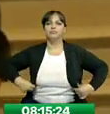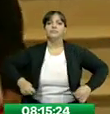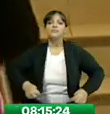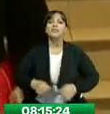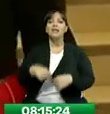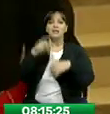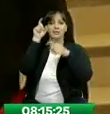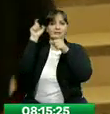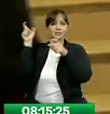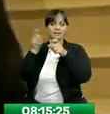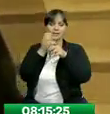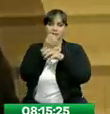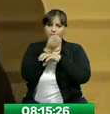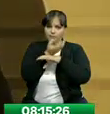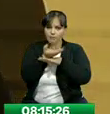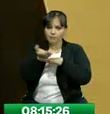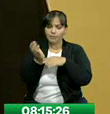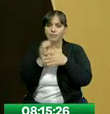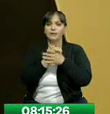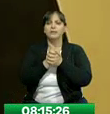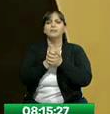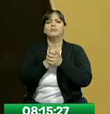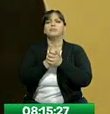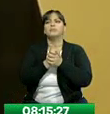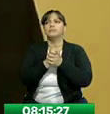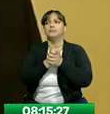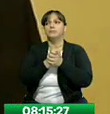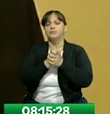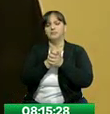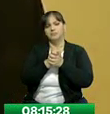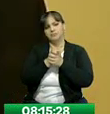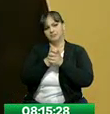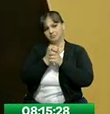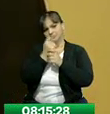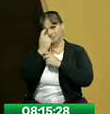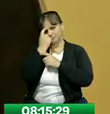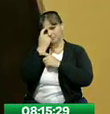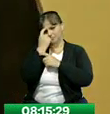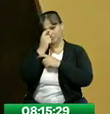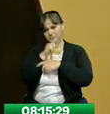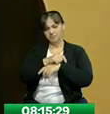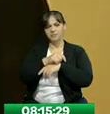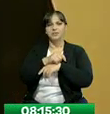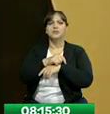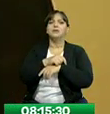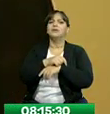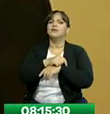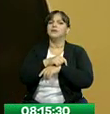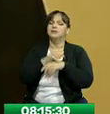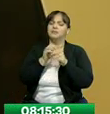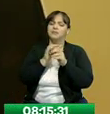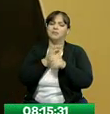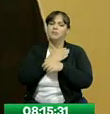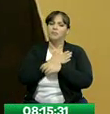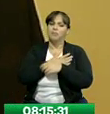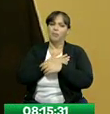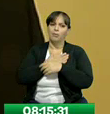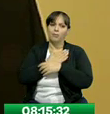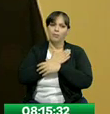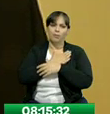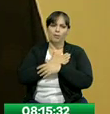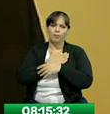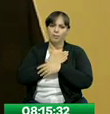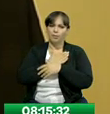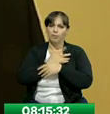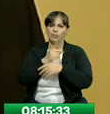la ciudadanía para que esté atenta a más se ganó la lotería estas personas que hoy ha sido sentenciada por favor tengan mucho cuidado de esta modalidad